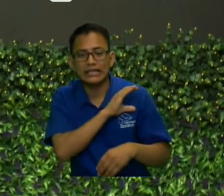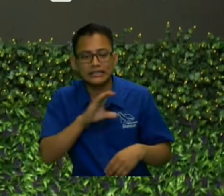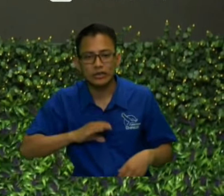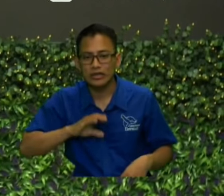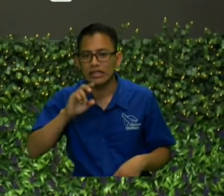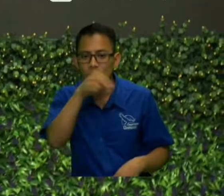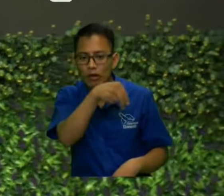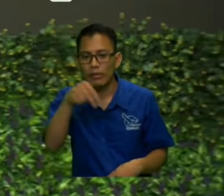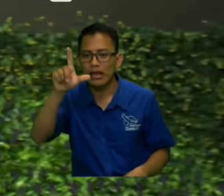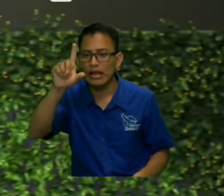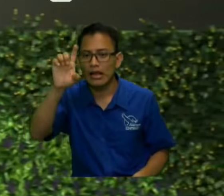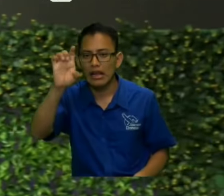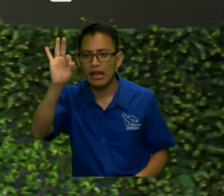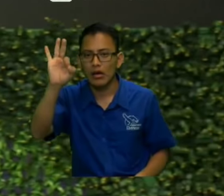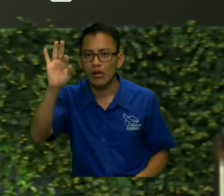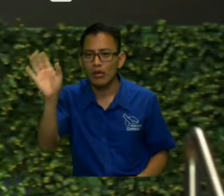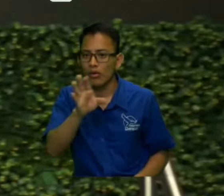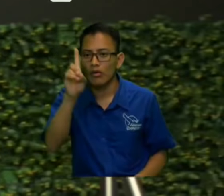Y su esposa,